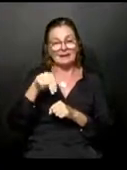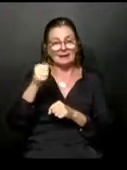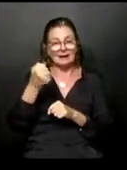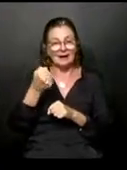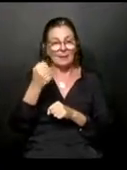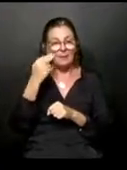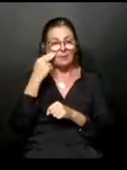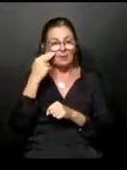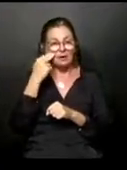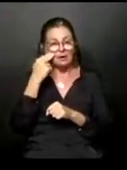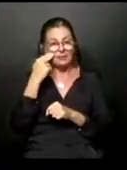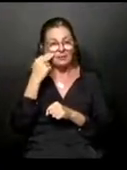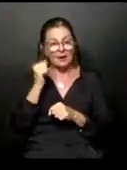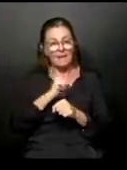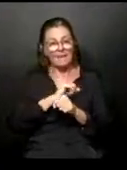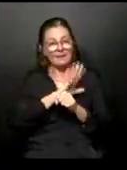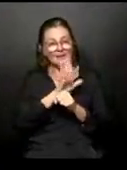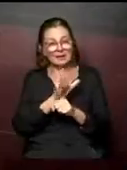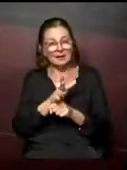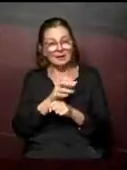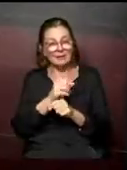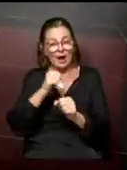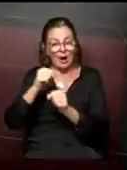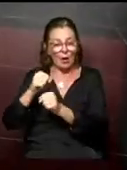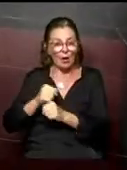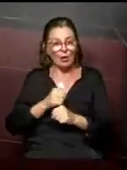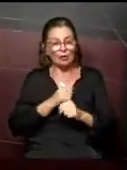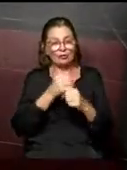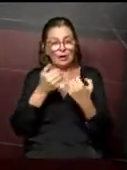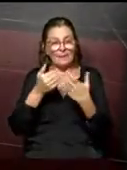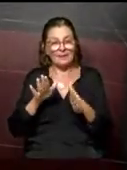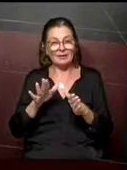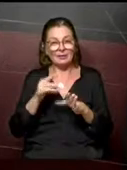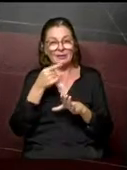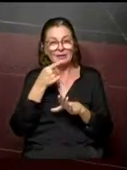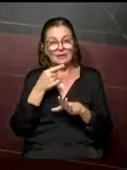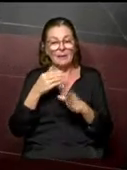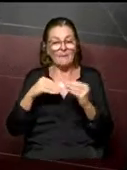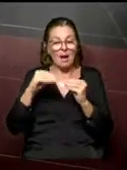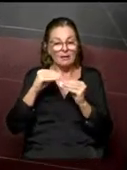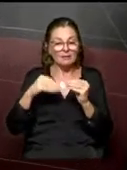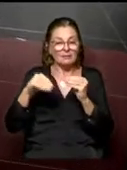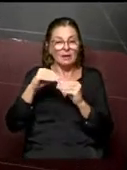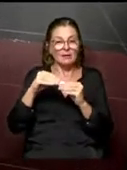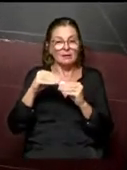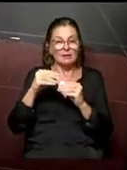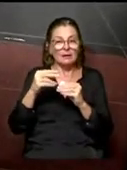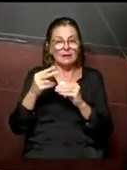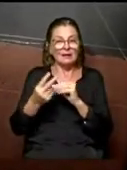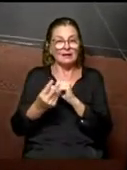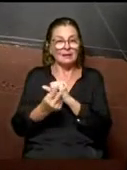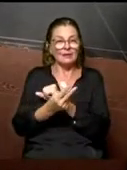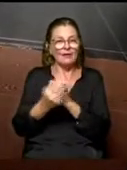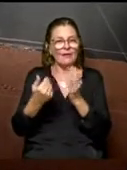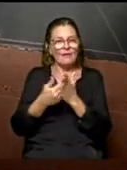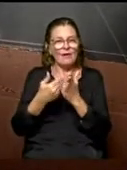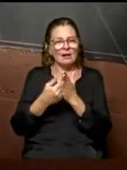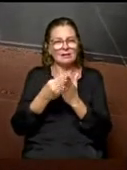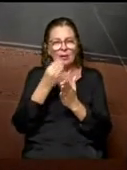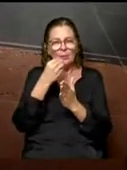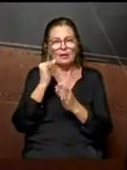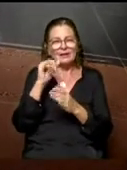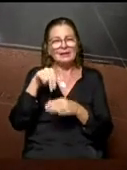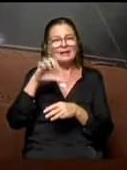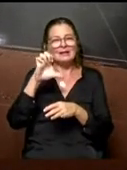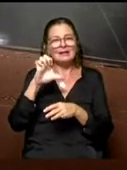crisis de la pandemia, ollas, empezó a sonar más y más y más el término inseguridad alimentaria. ¿De qué hablamos cuando hablamos